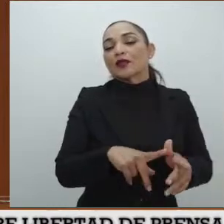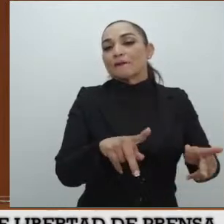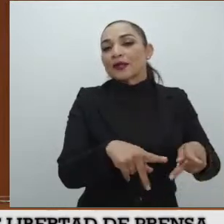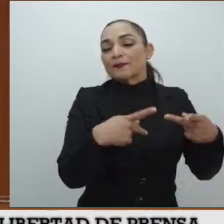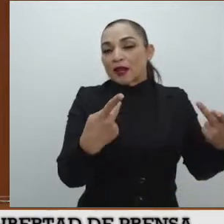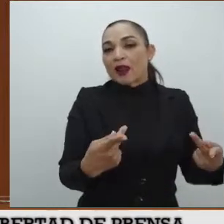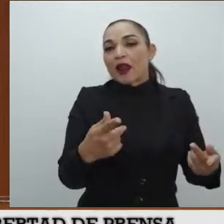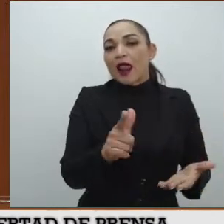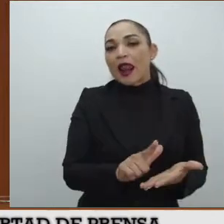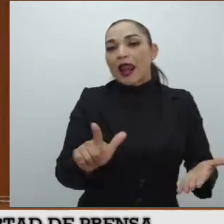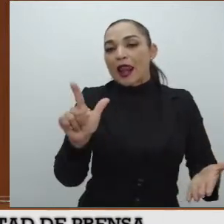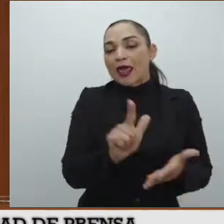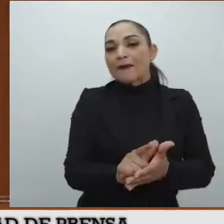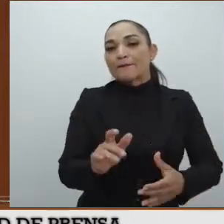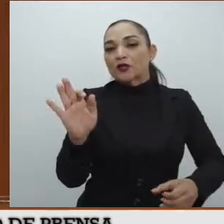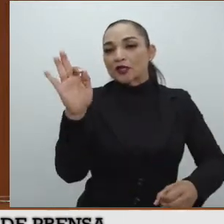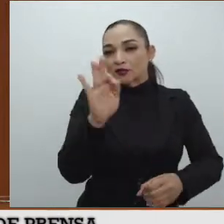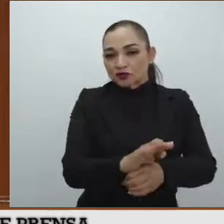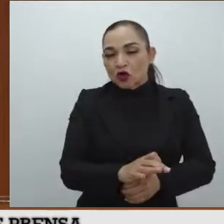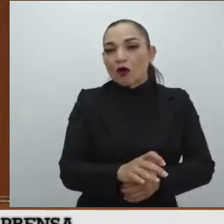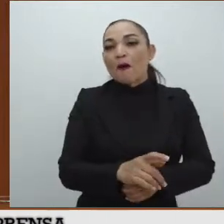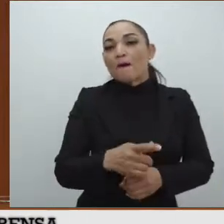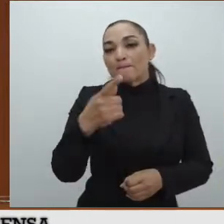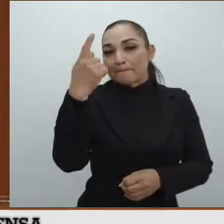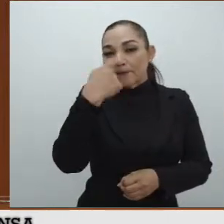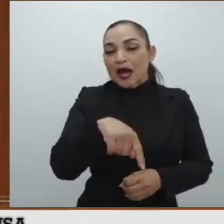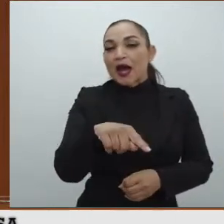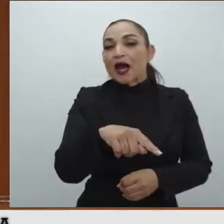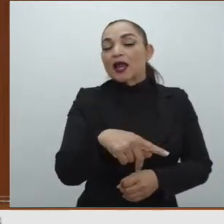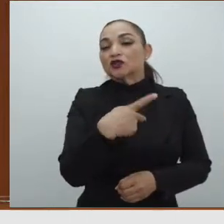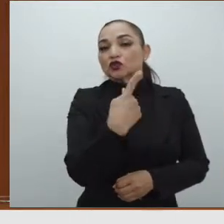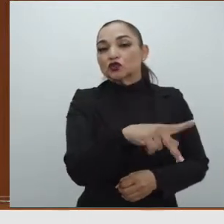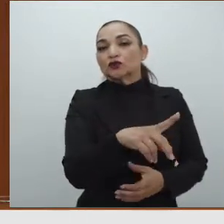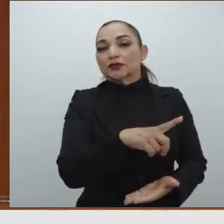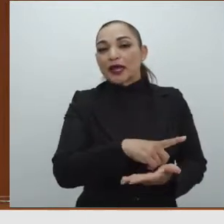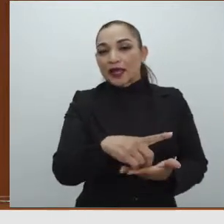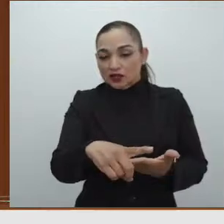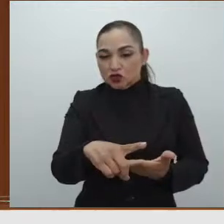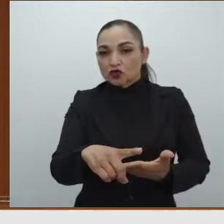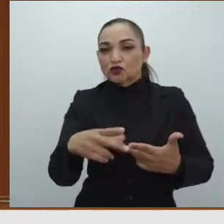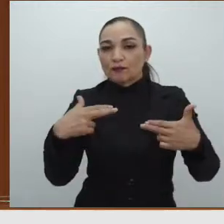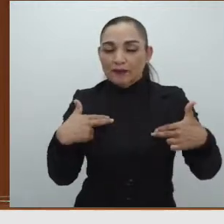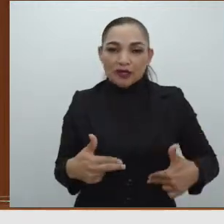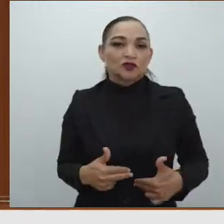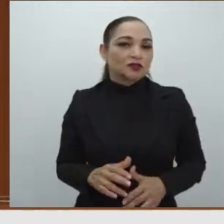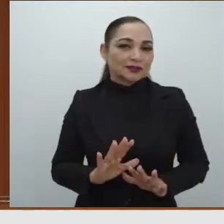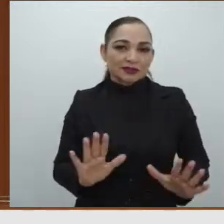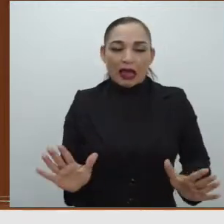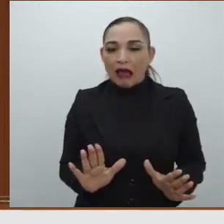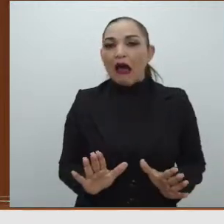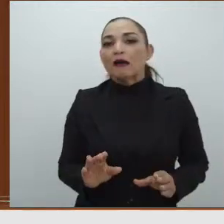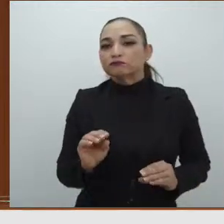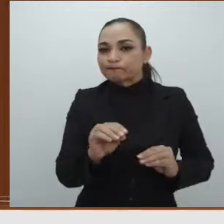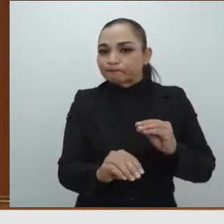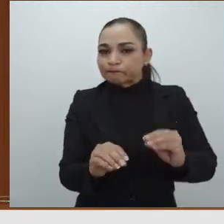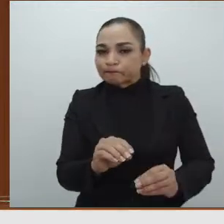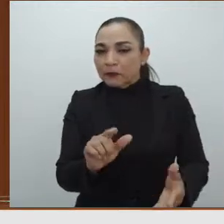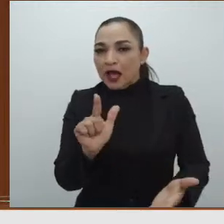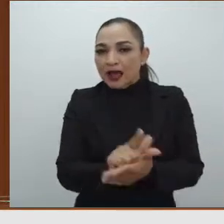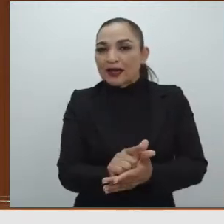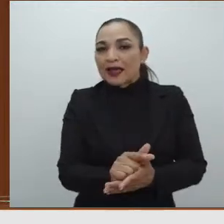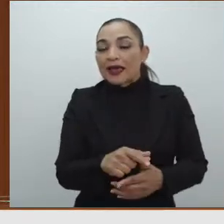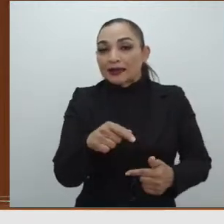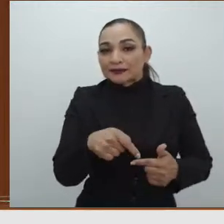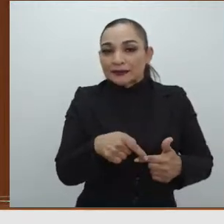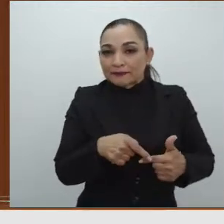los periodistas y los defensores de los derechos humanos será una realidad en este periodo legislativo que